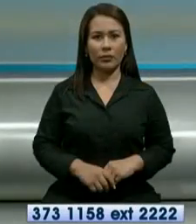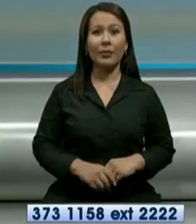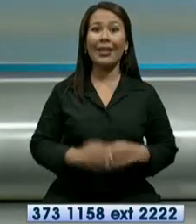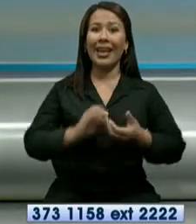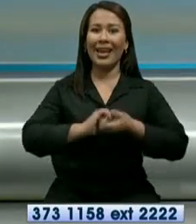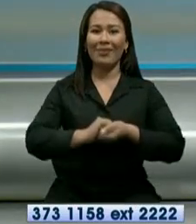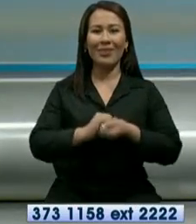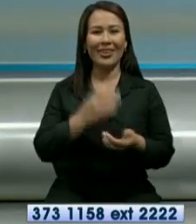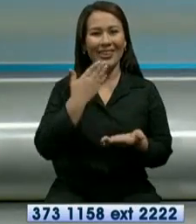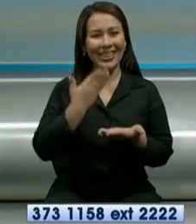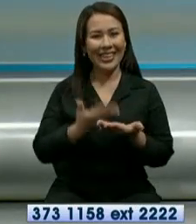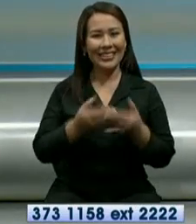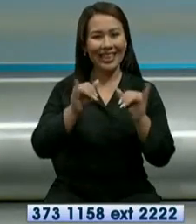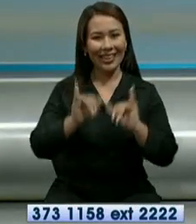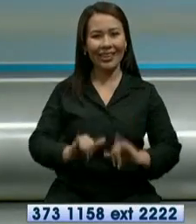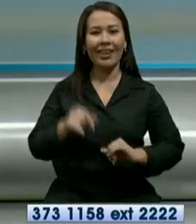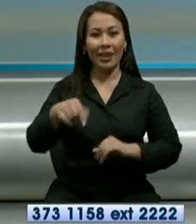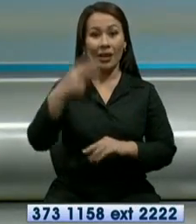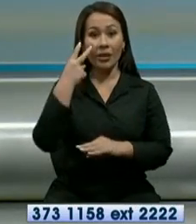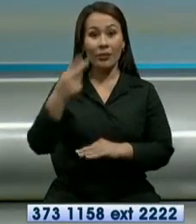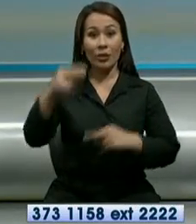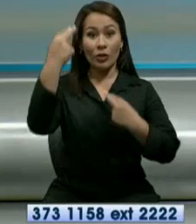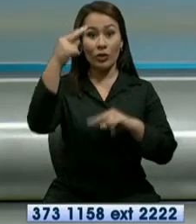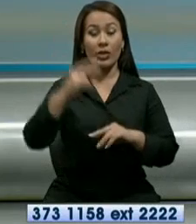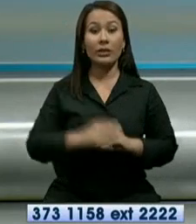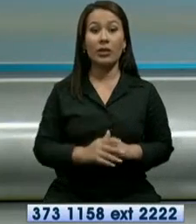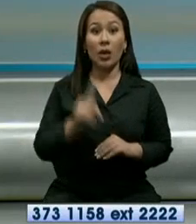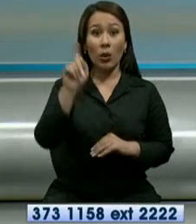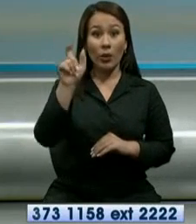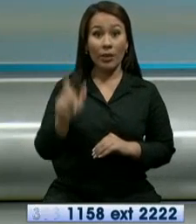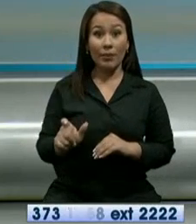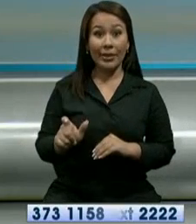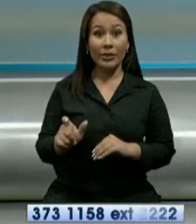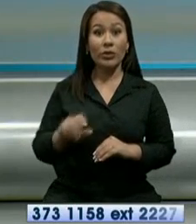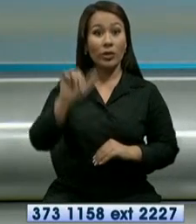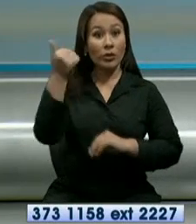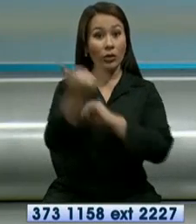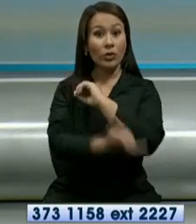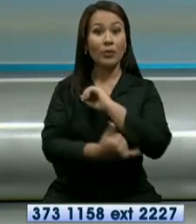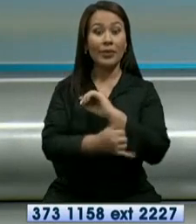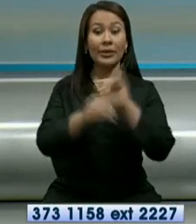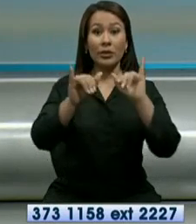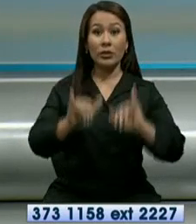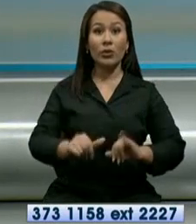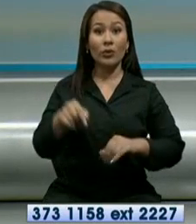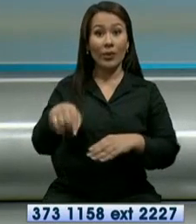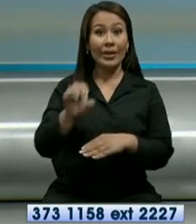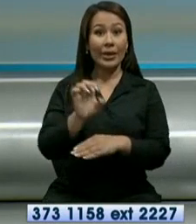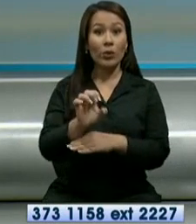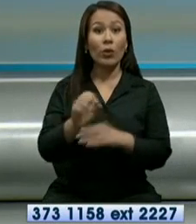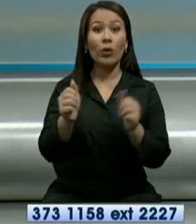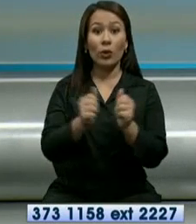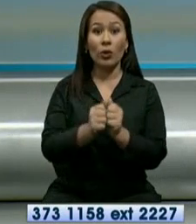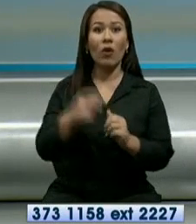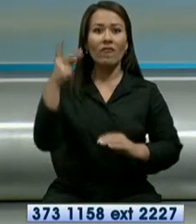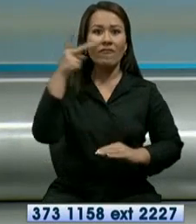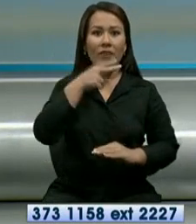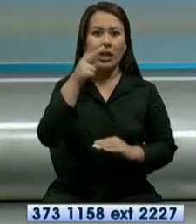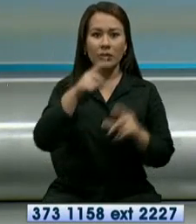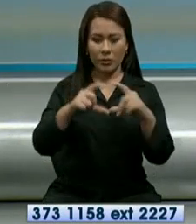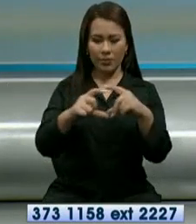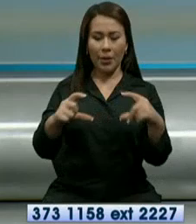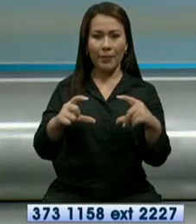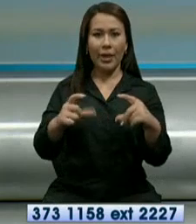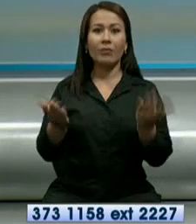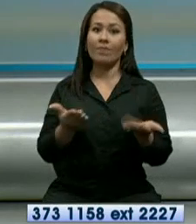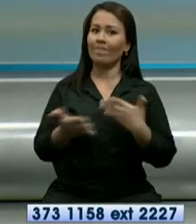Amigos, gracias por permanecer en nuestra sintonía. Un ciudadano extranjero que permanecía en Ecuador con identidad falsa quedó detenido